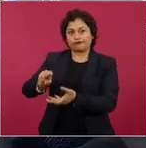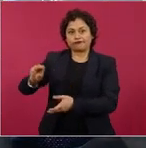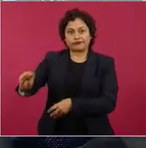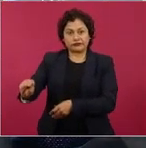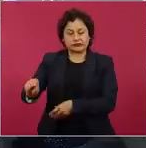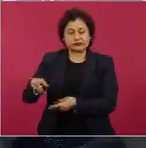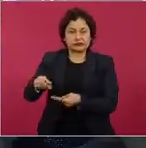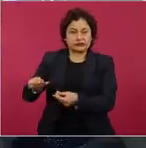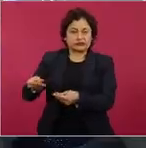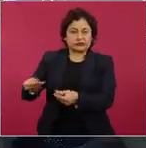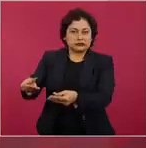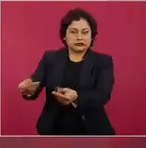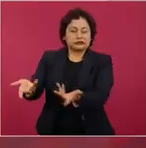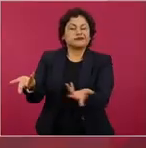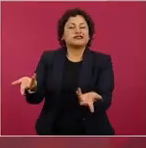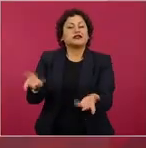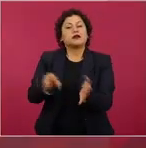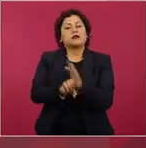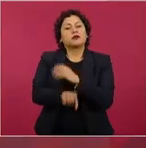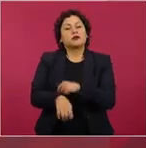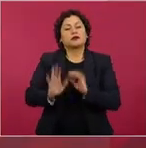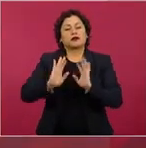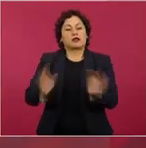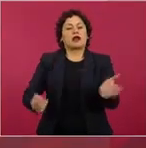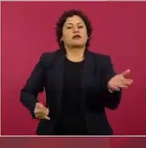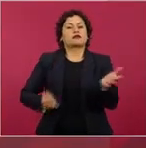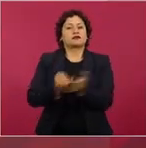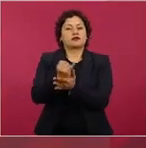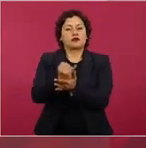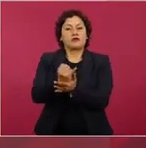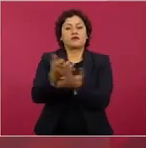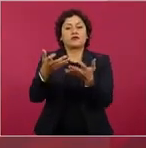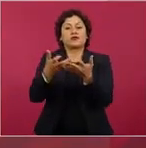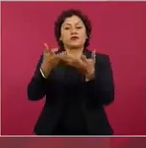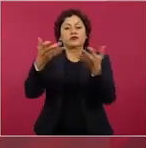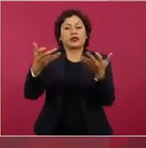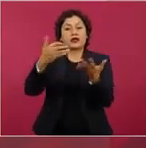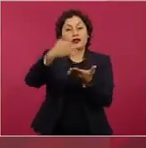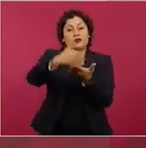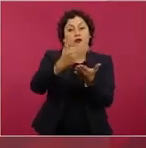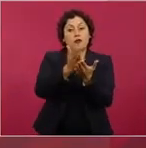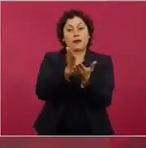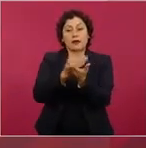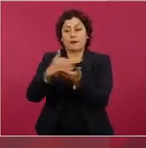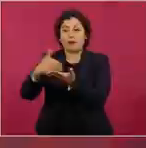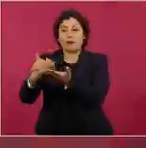decidió venderlo por partes, fraccionarlo.